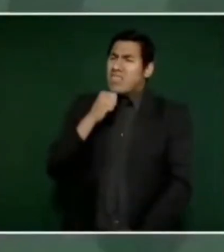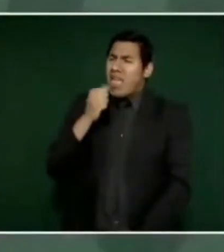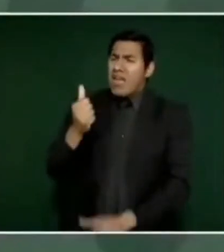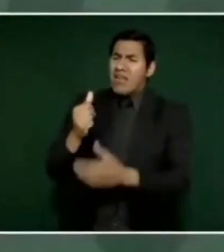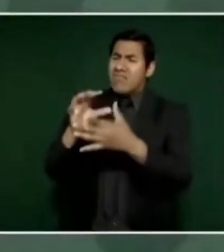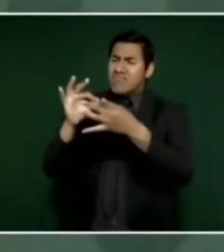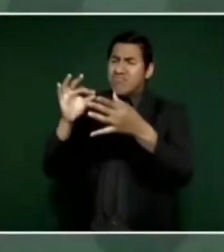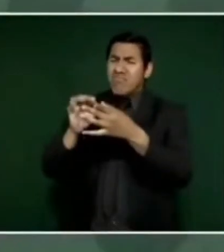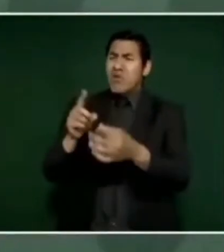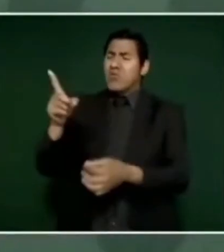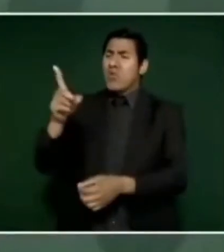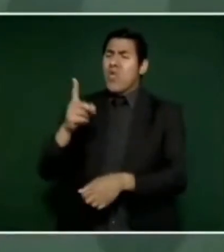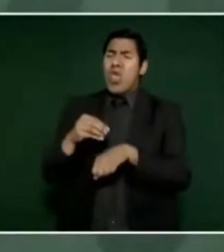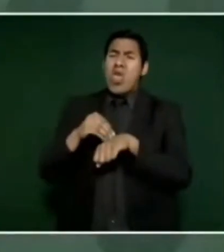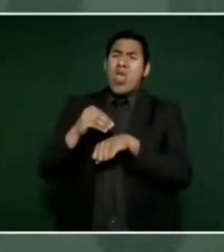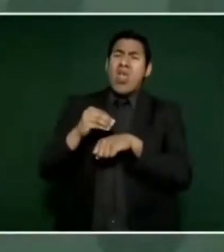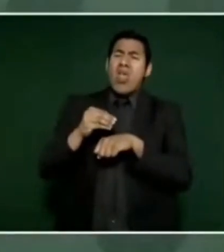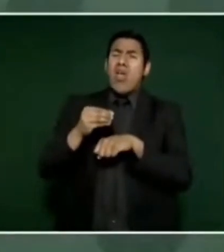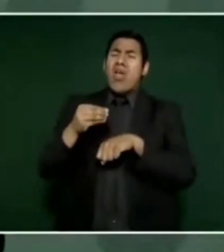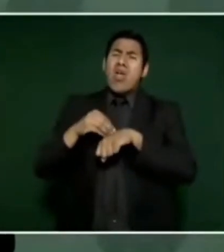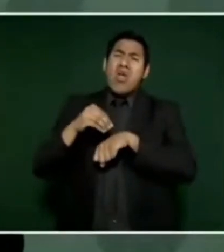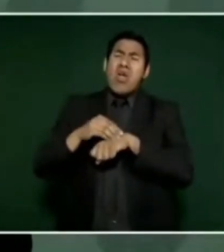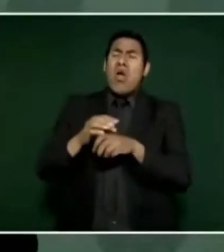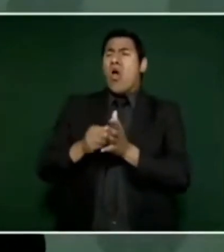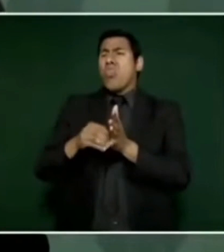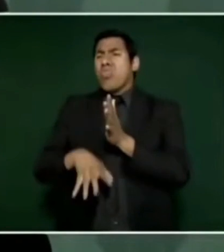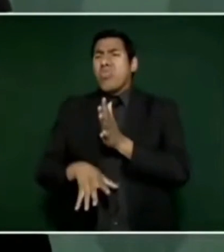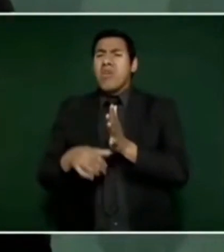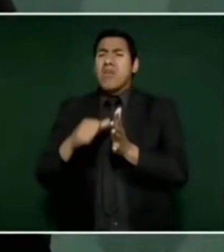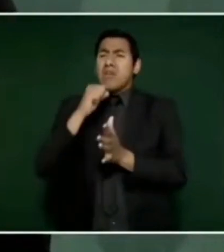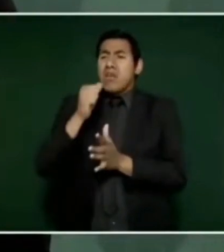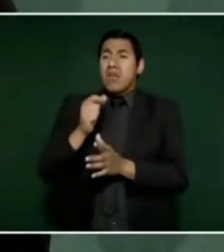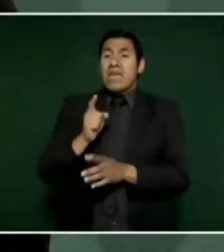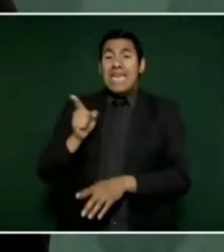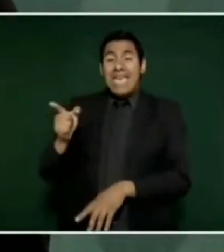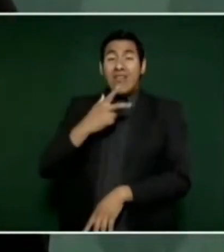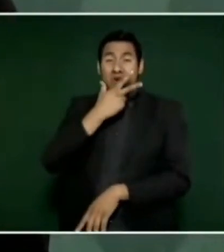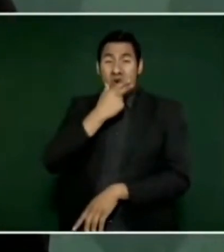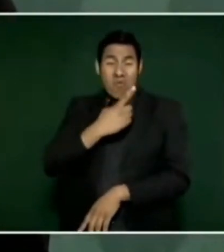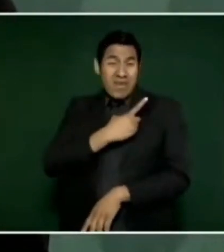Si estamos hablando de 26,000 millones.